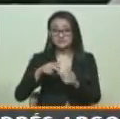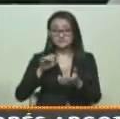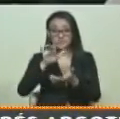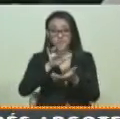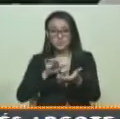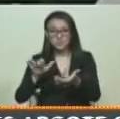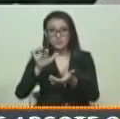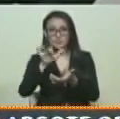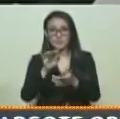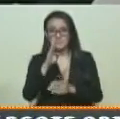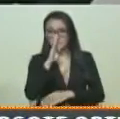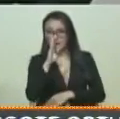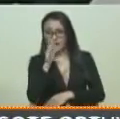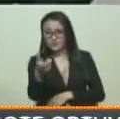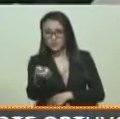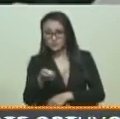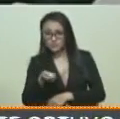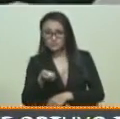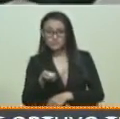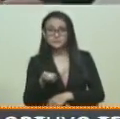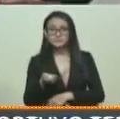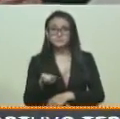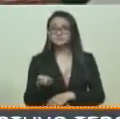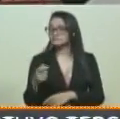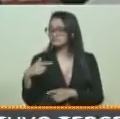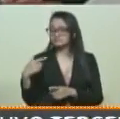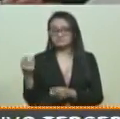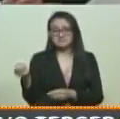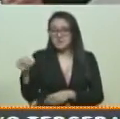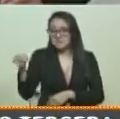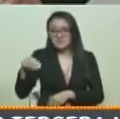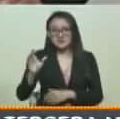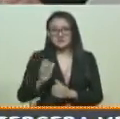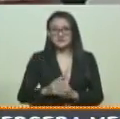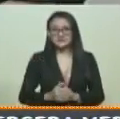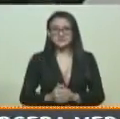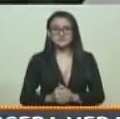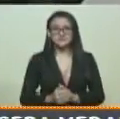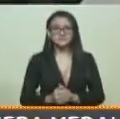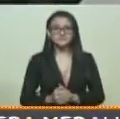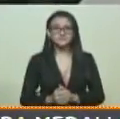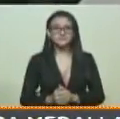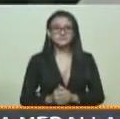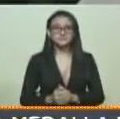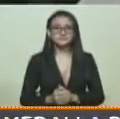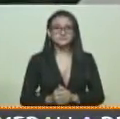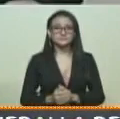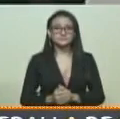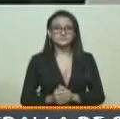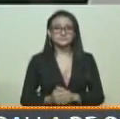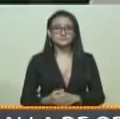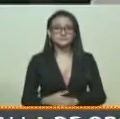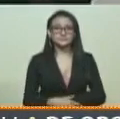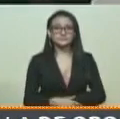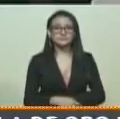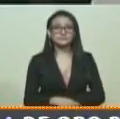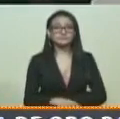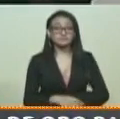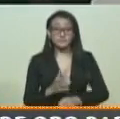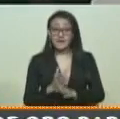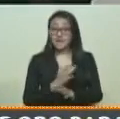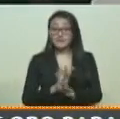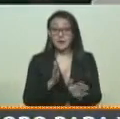automáticos de bancos, entre otros objetivos. Todo esto tuvo una previa